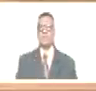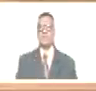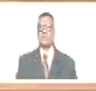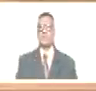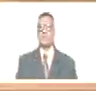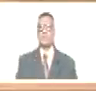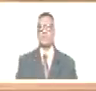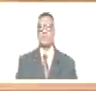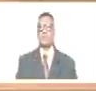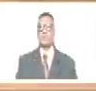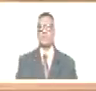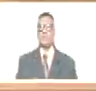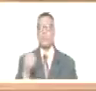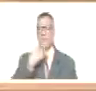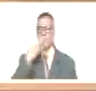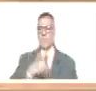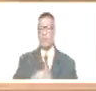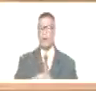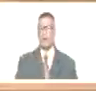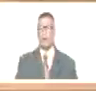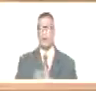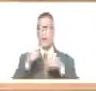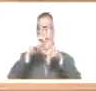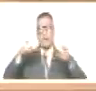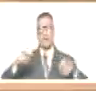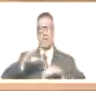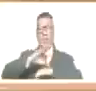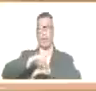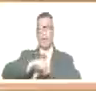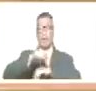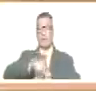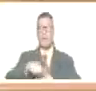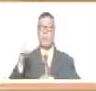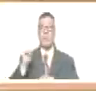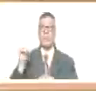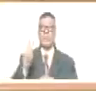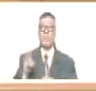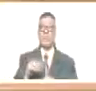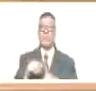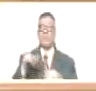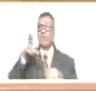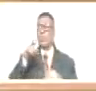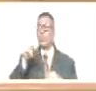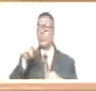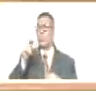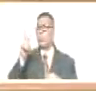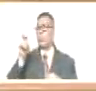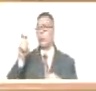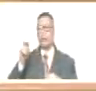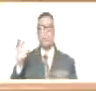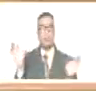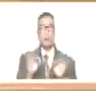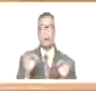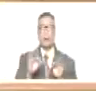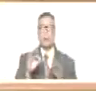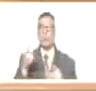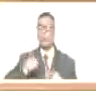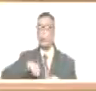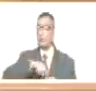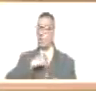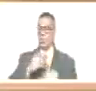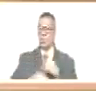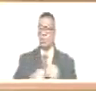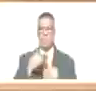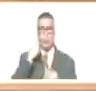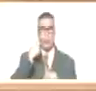Es cierto, el tema de la corrupción en Venezuela no es nuevo. Hemos padecido el tema